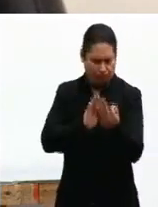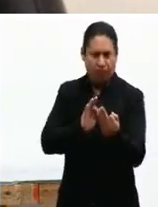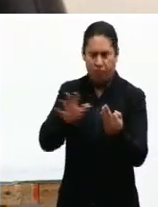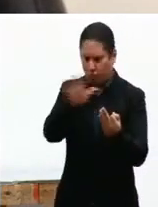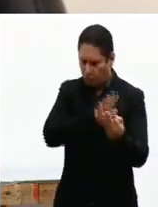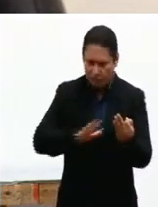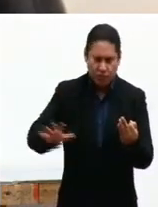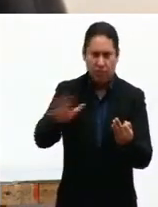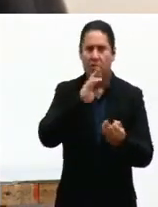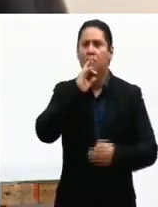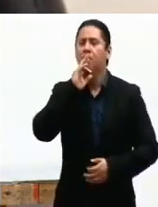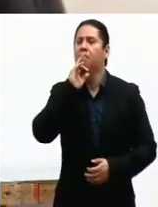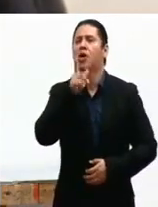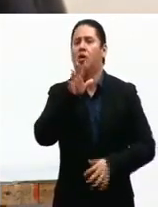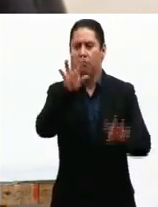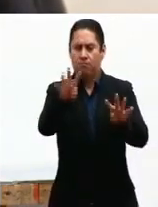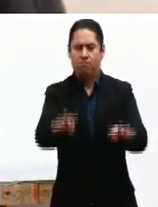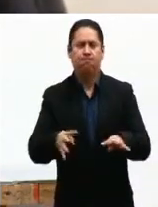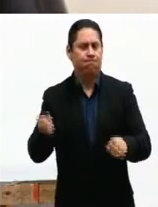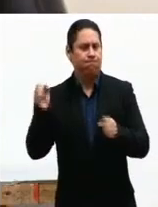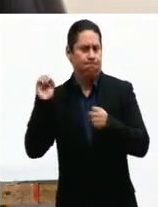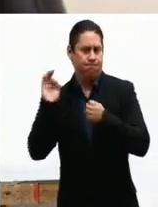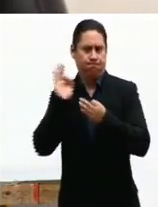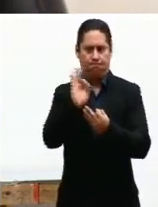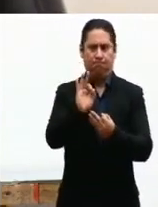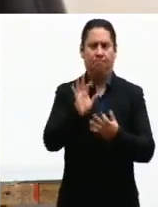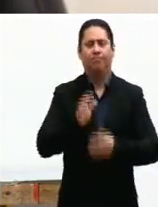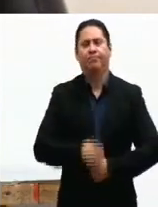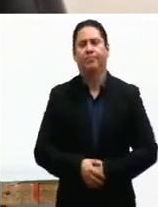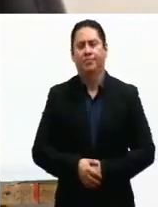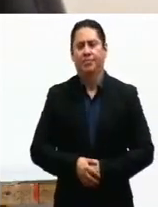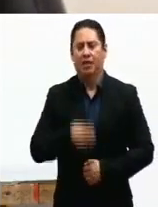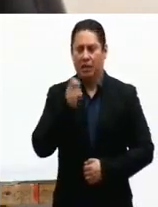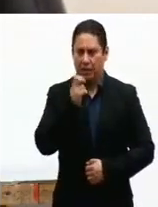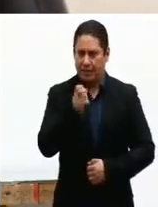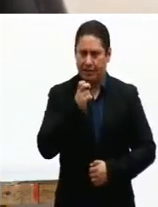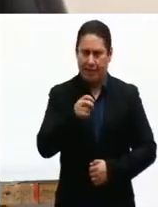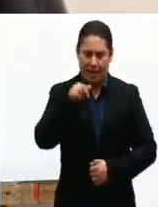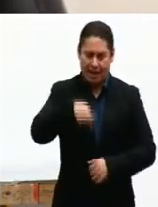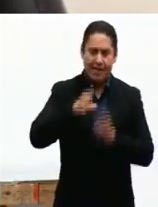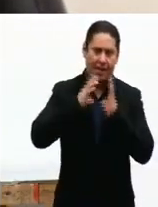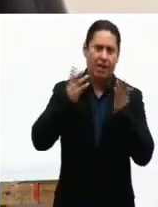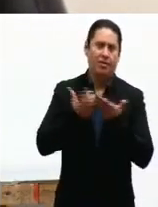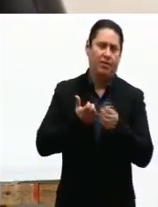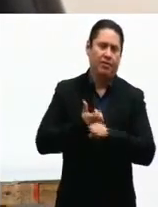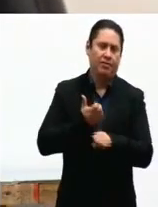secretarías debieron haber comparecido por lo menos en el pleno del Congreso